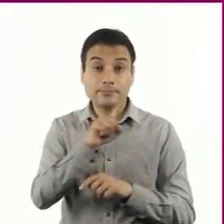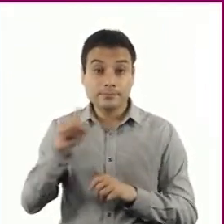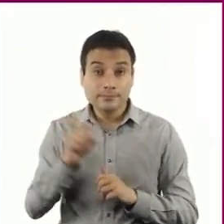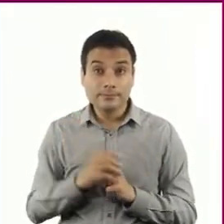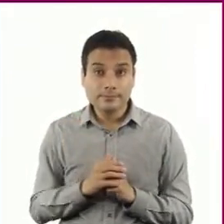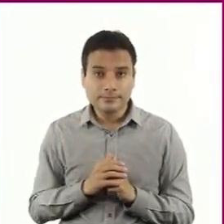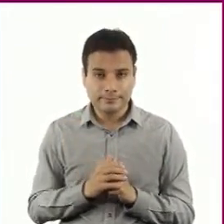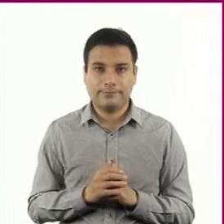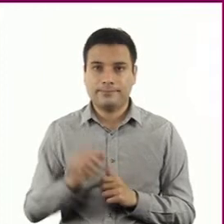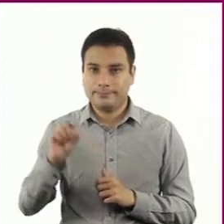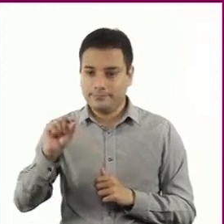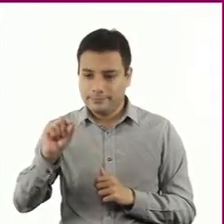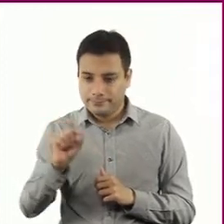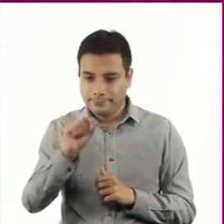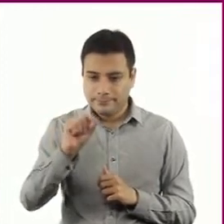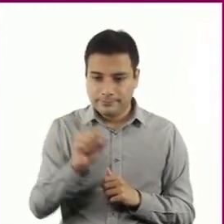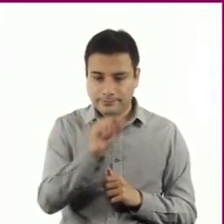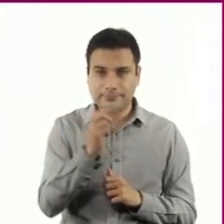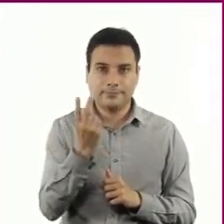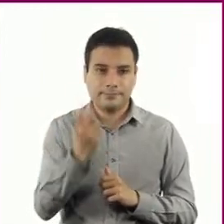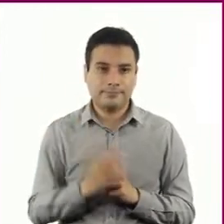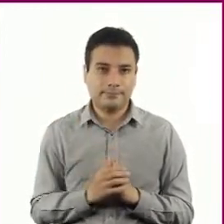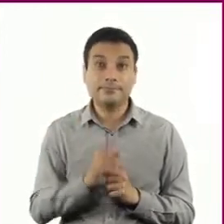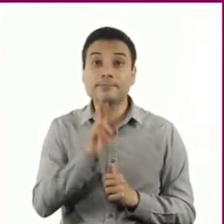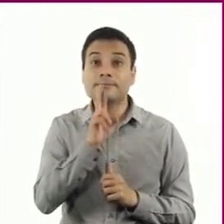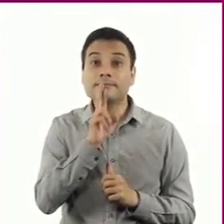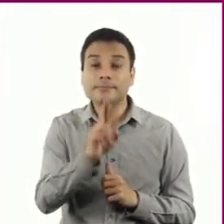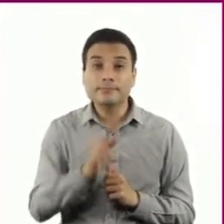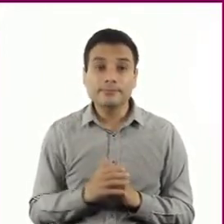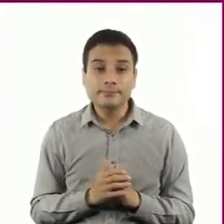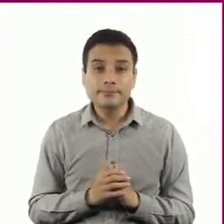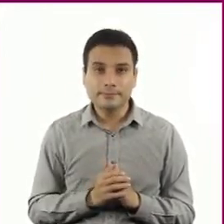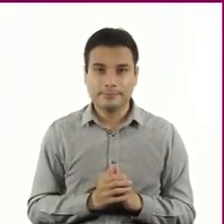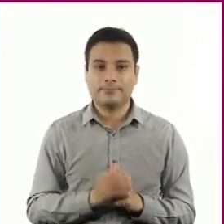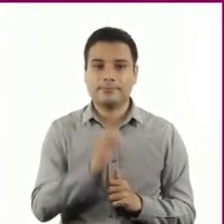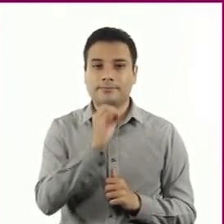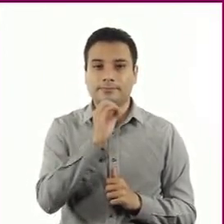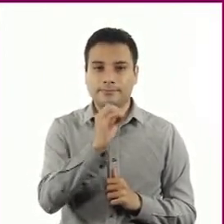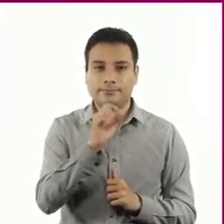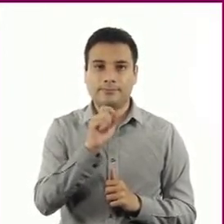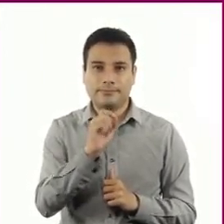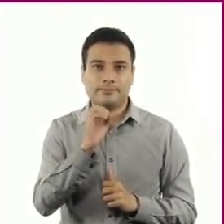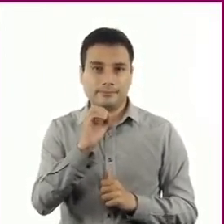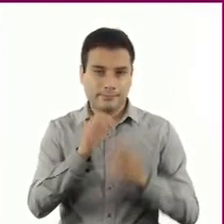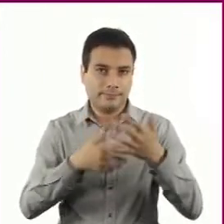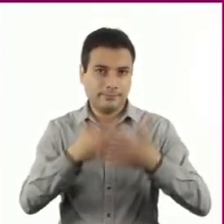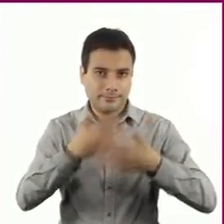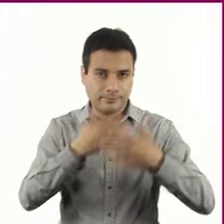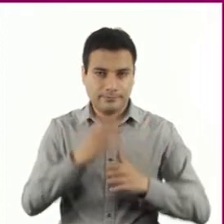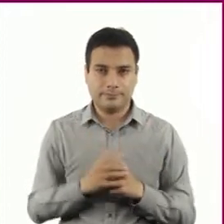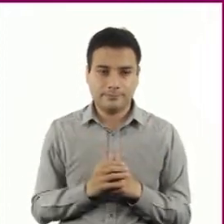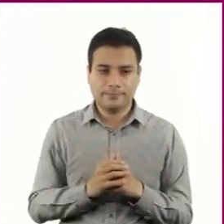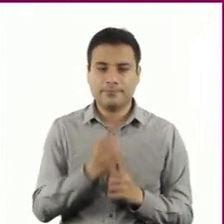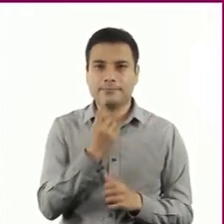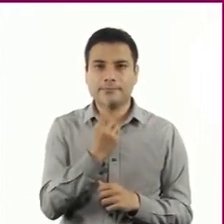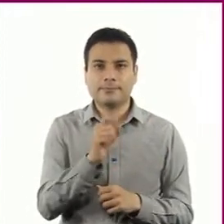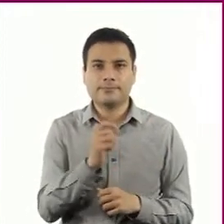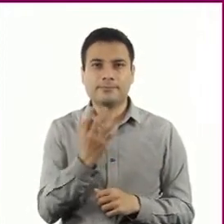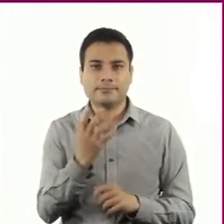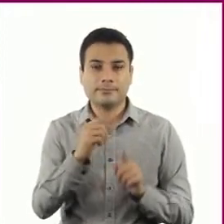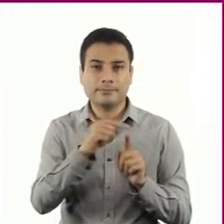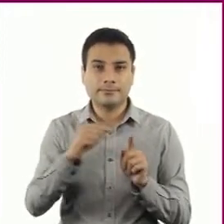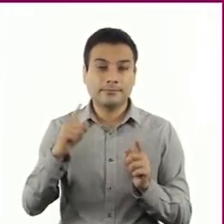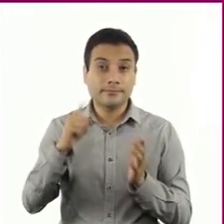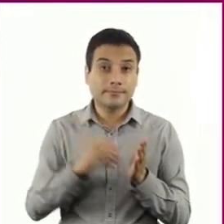cifras a la izquierda, por lo tanto, 1.5 entre 100 es igual a 15 milésimos. Y para 1.5 entre 1000, el